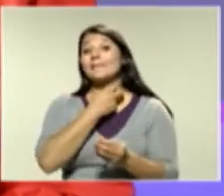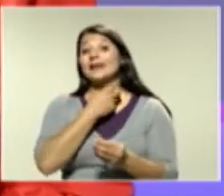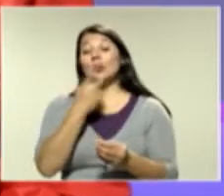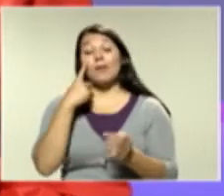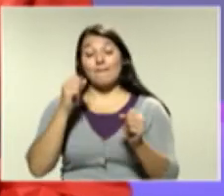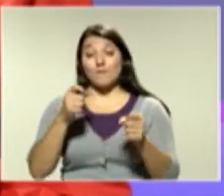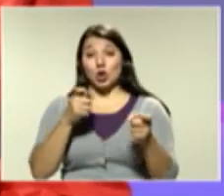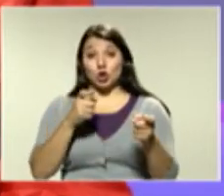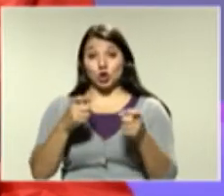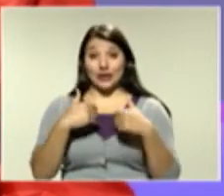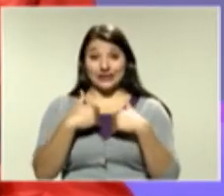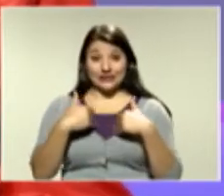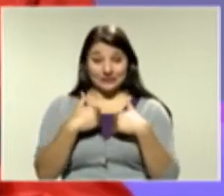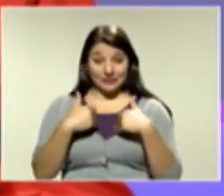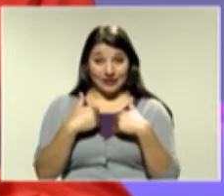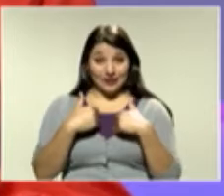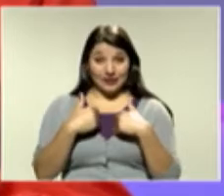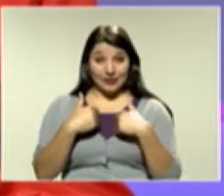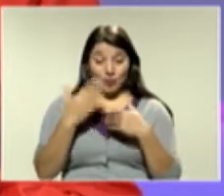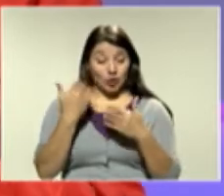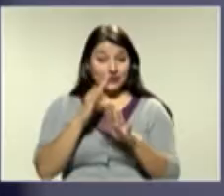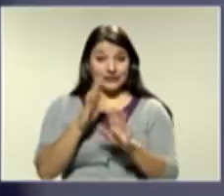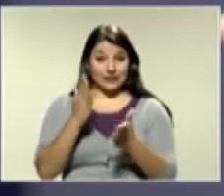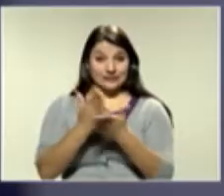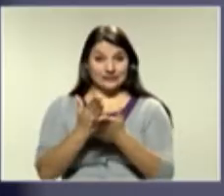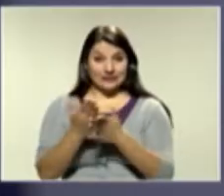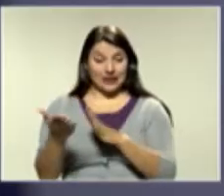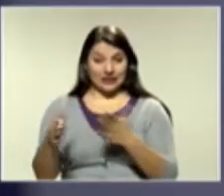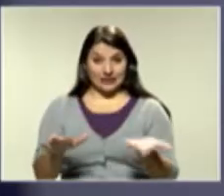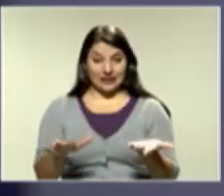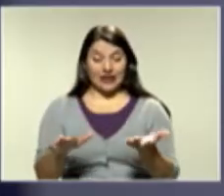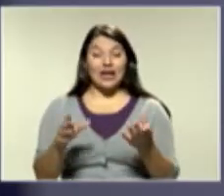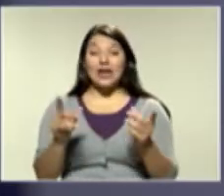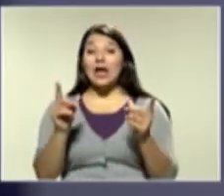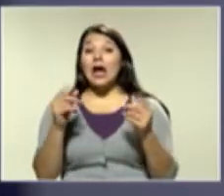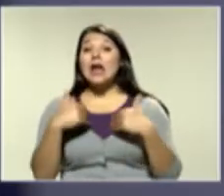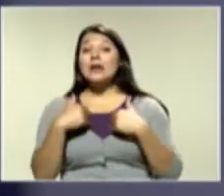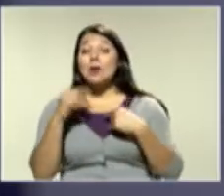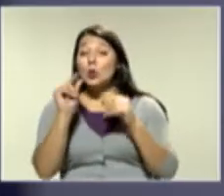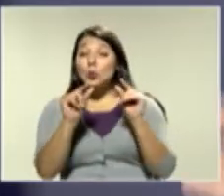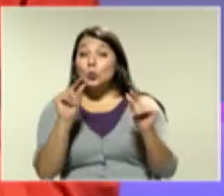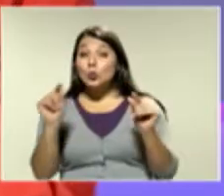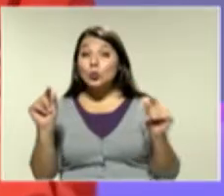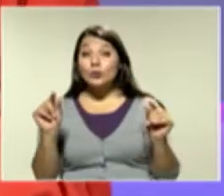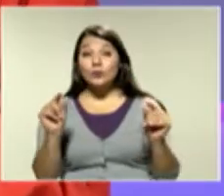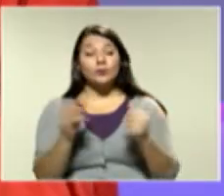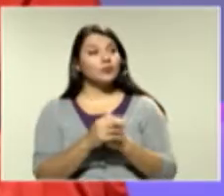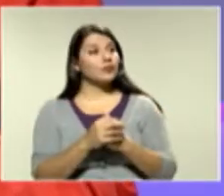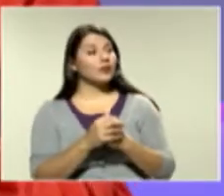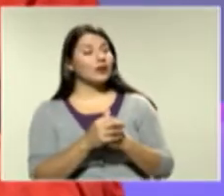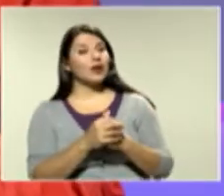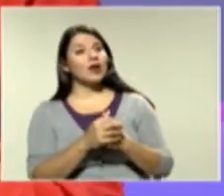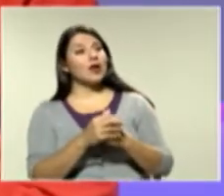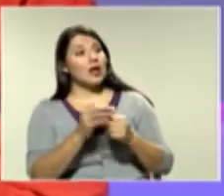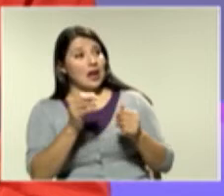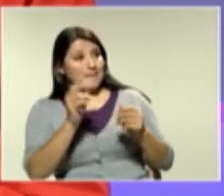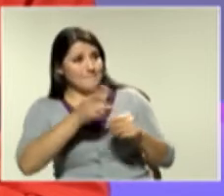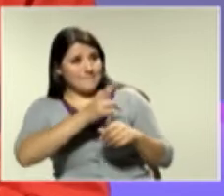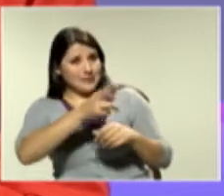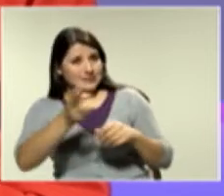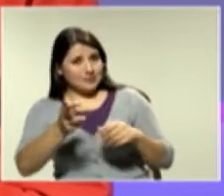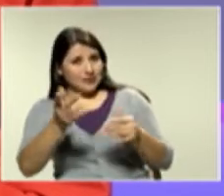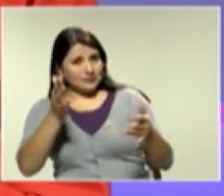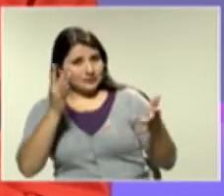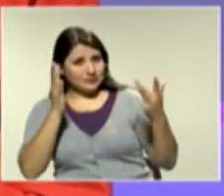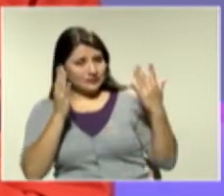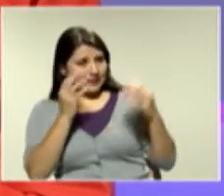insectos, porque ya esas plagas dejan de ser plagas. ¿Y las plagas las controla con misma naturaleza? La misma plaga se va equilibrando, ¿verdad?